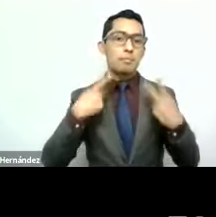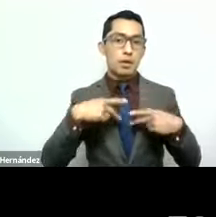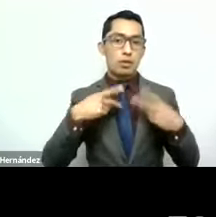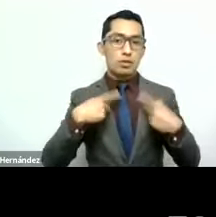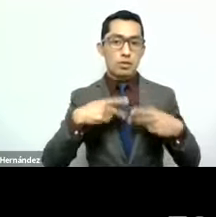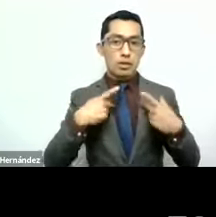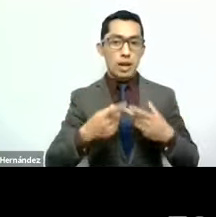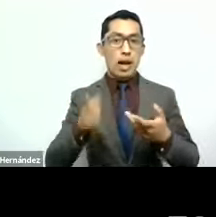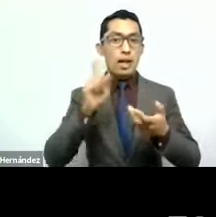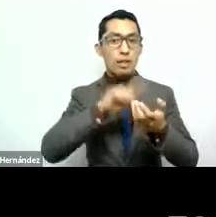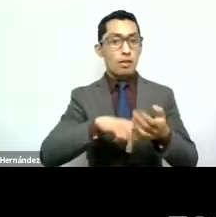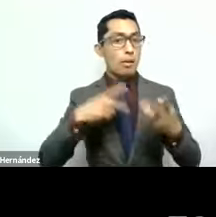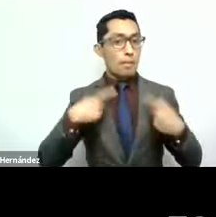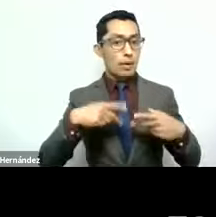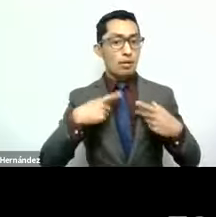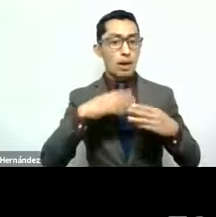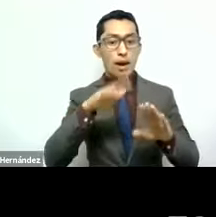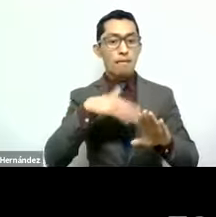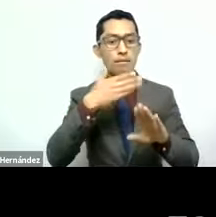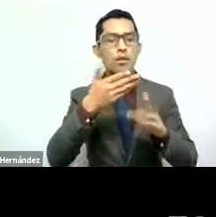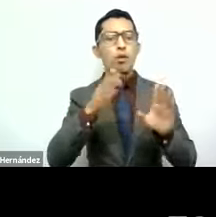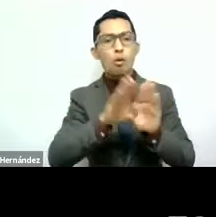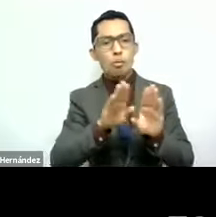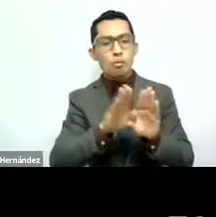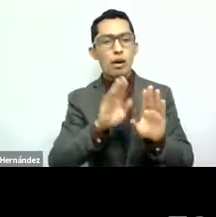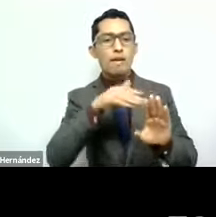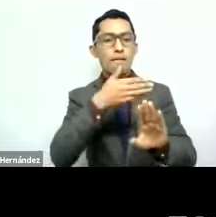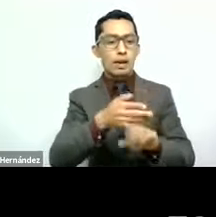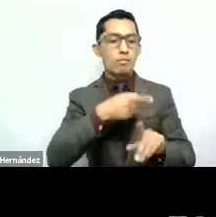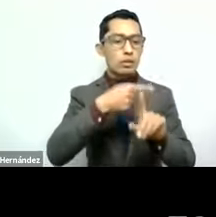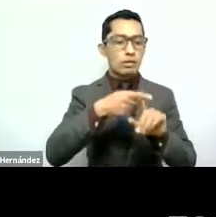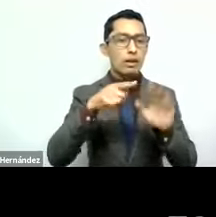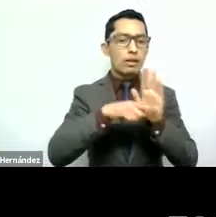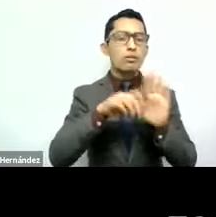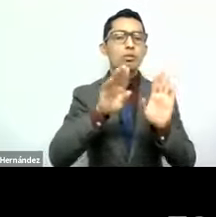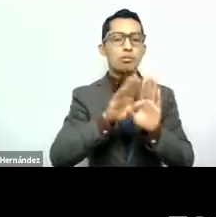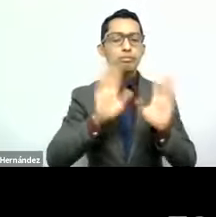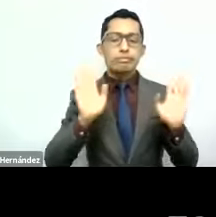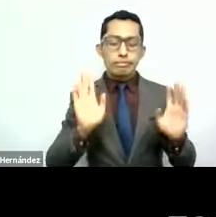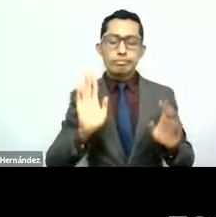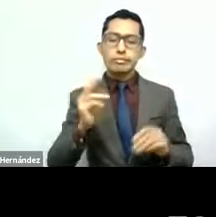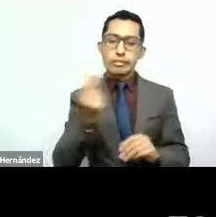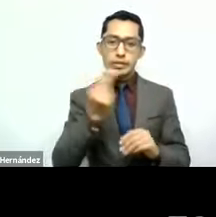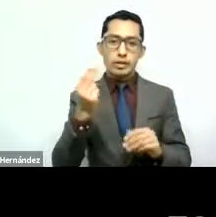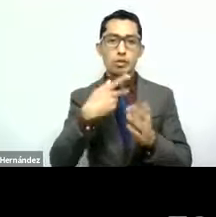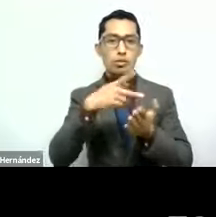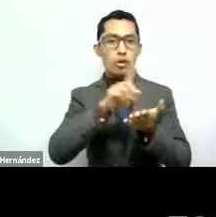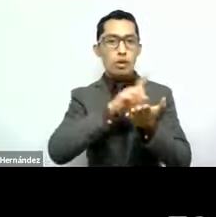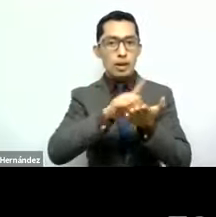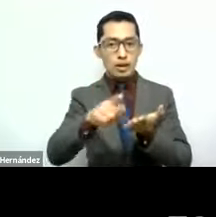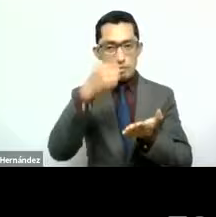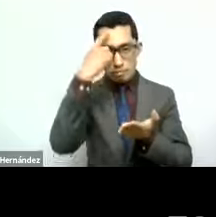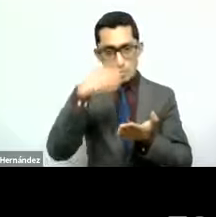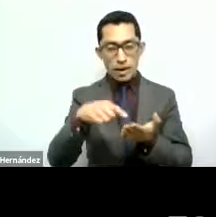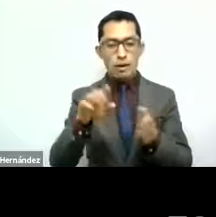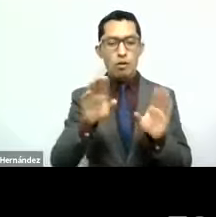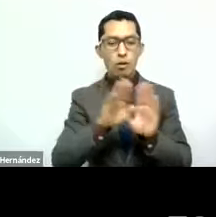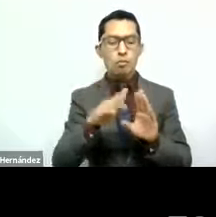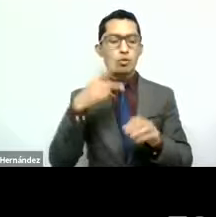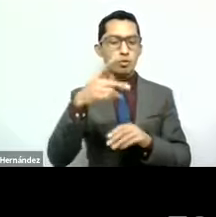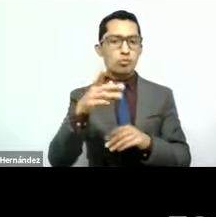impacta, nos impacta de uno u otro modo, necesariamente el derecho, como una ciencia social,